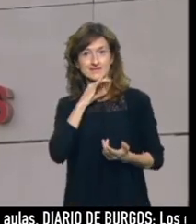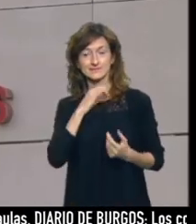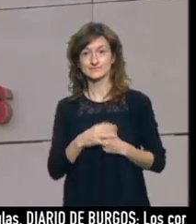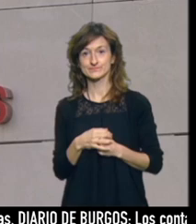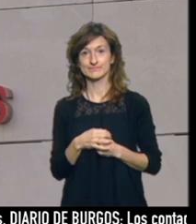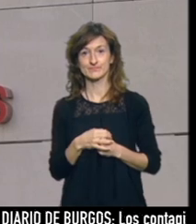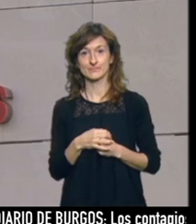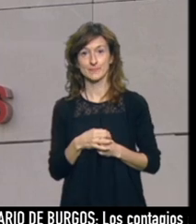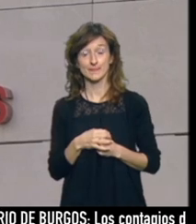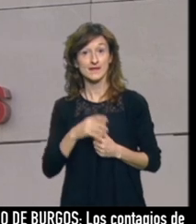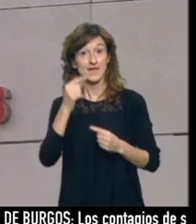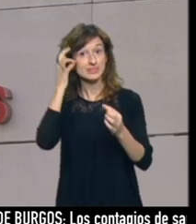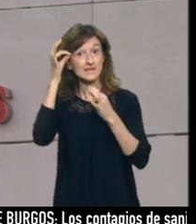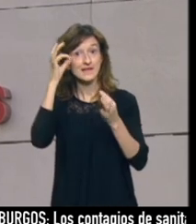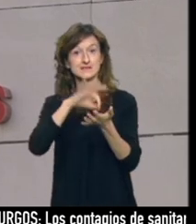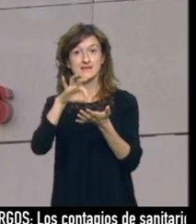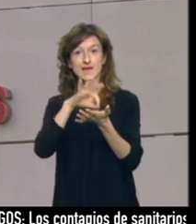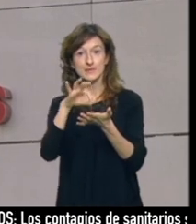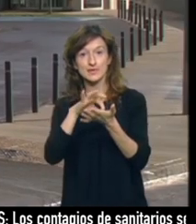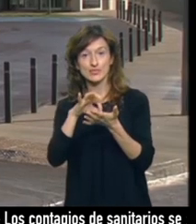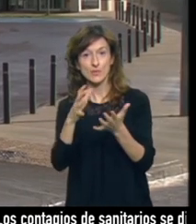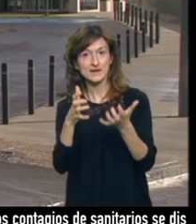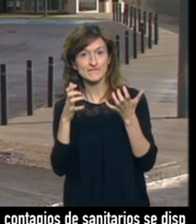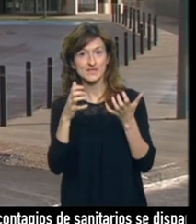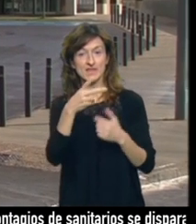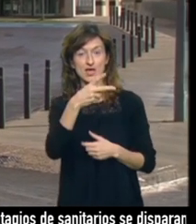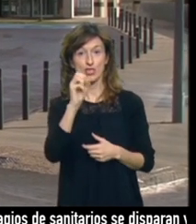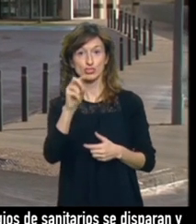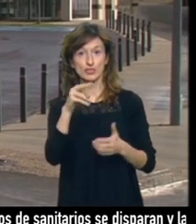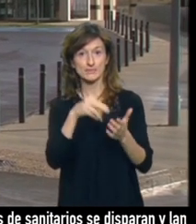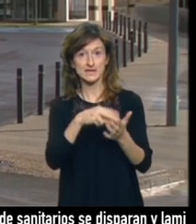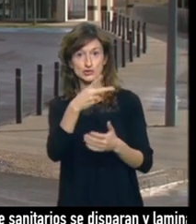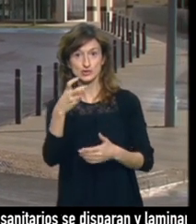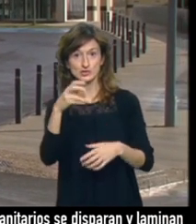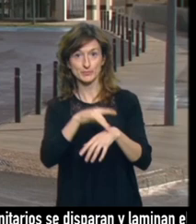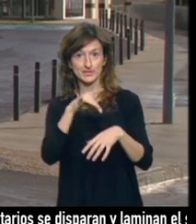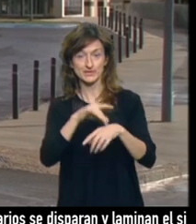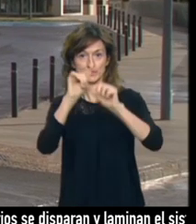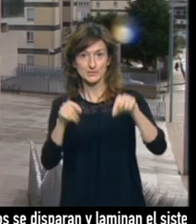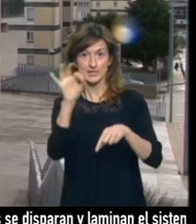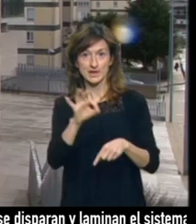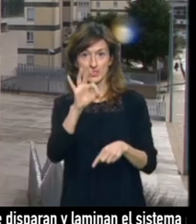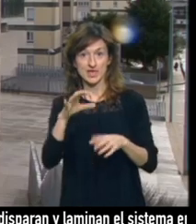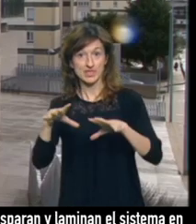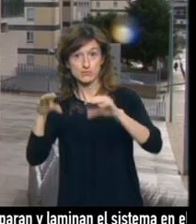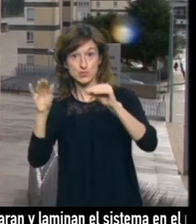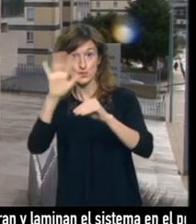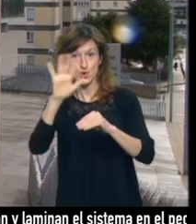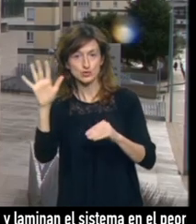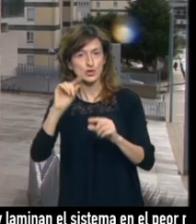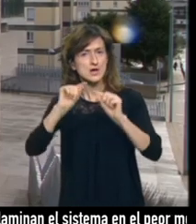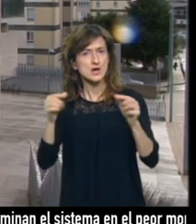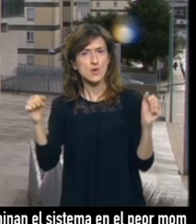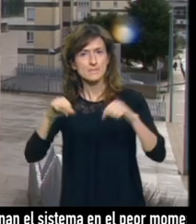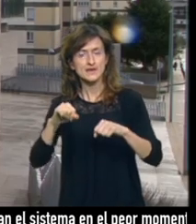falta de conocer los detalles sobre los servicios de los que se beneficiarán los 12.200 pacientes de la provincia de Palencia y de Burgos, el convenio